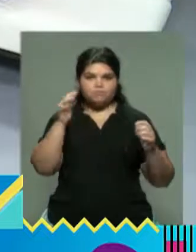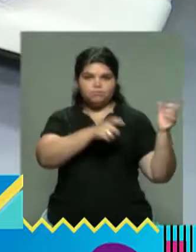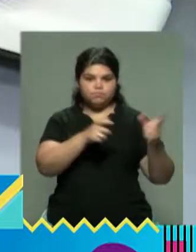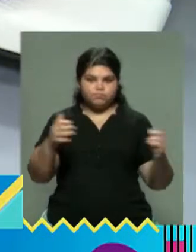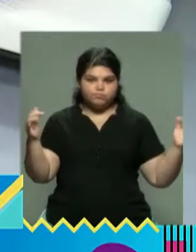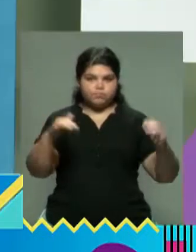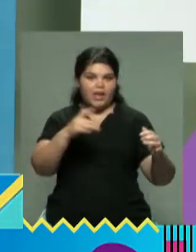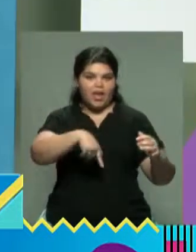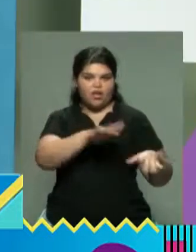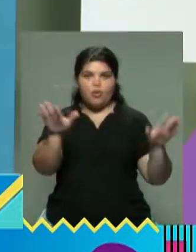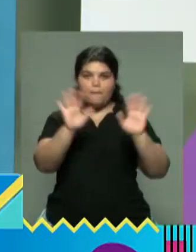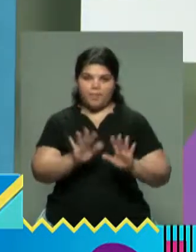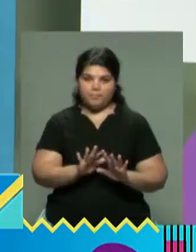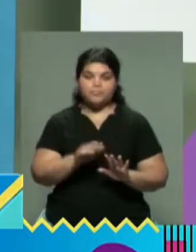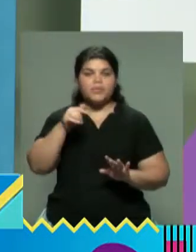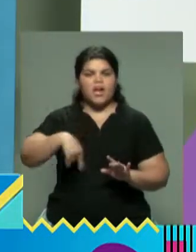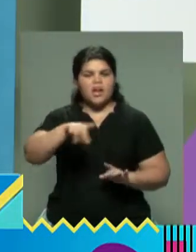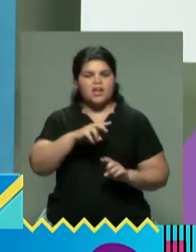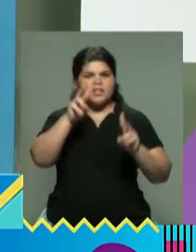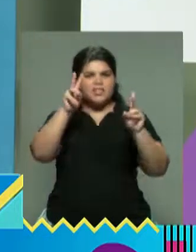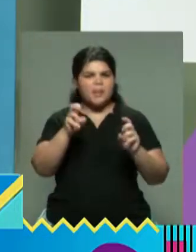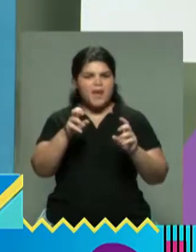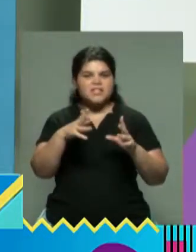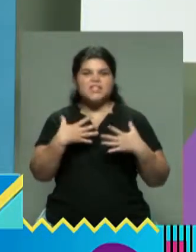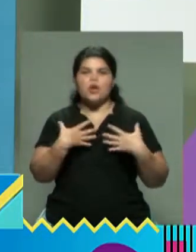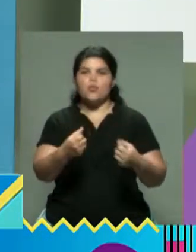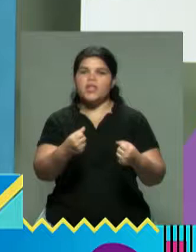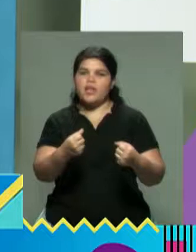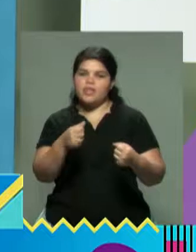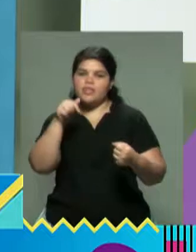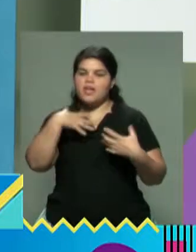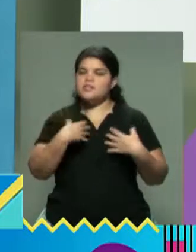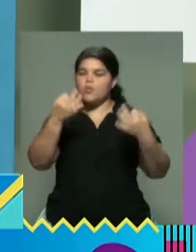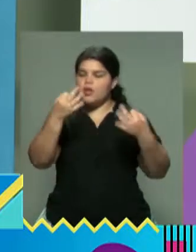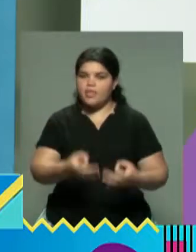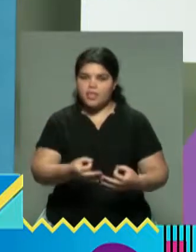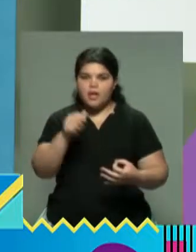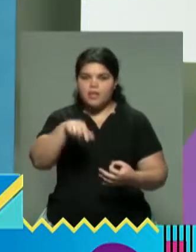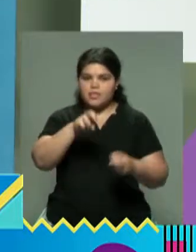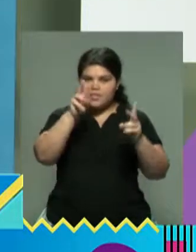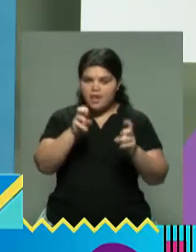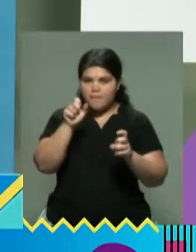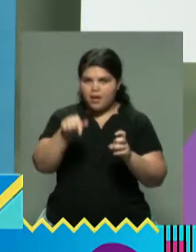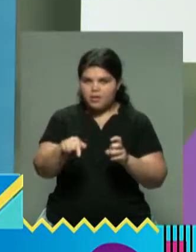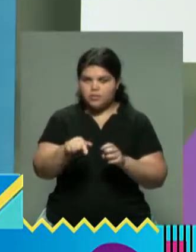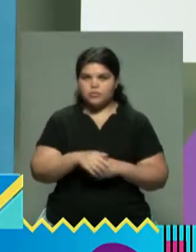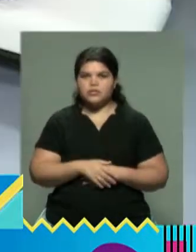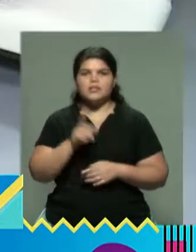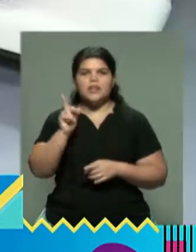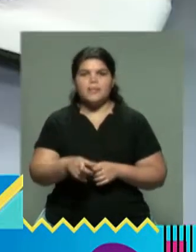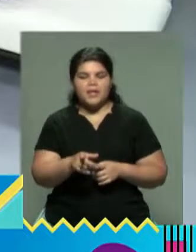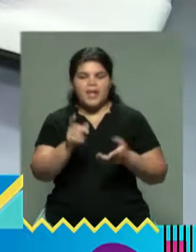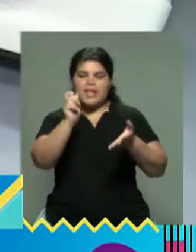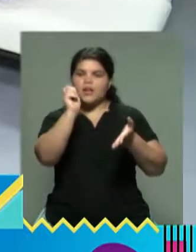recién estábamos hablando un poco de la seguridad, ¿sí? En cuanto a este tipo de actividades. Y nos quedábamos con el tema del contrato de